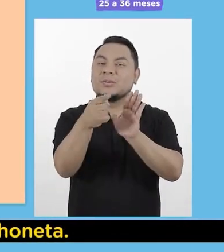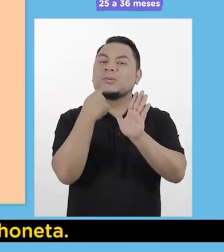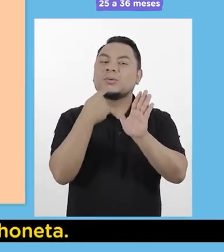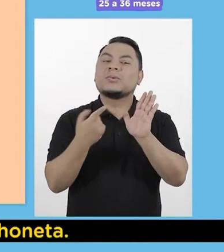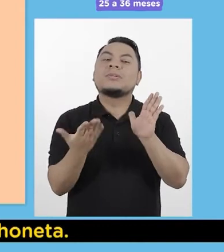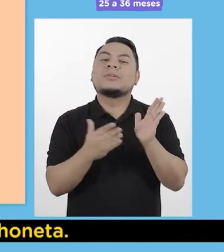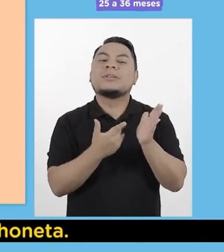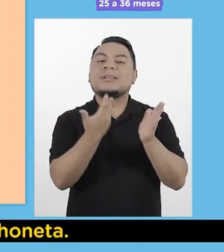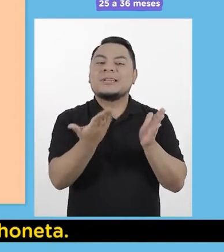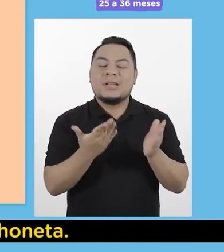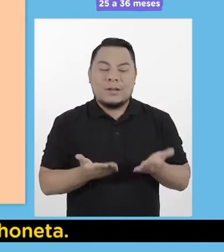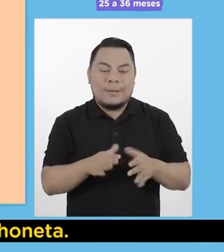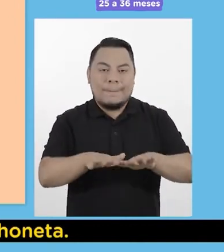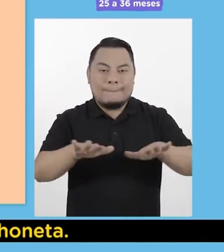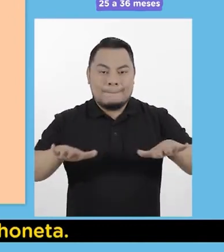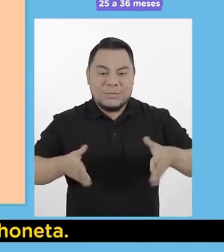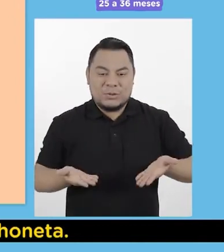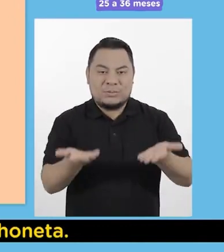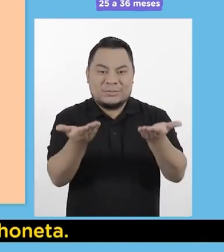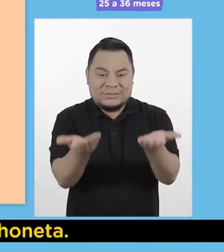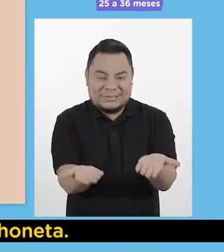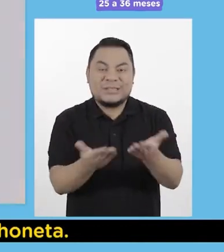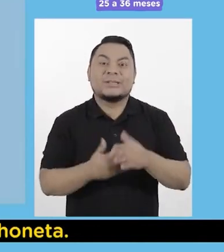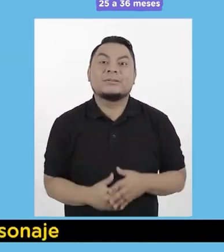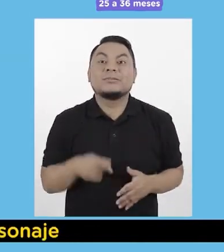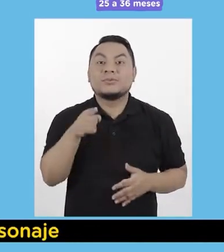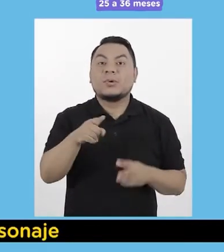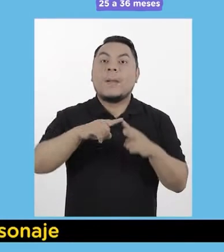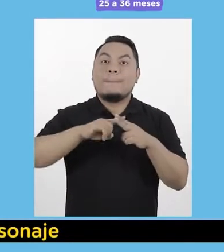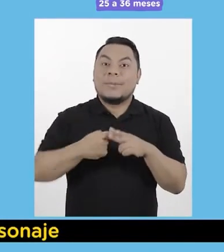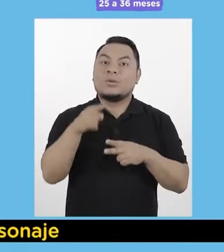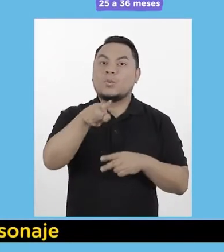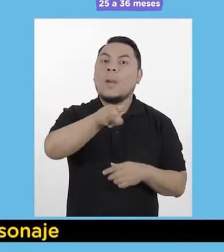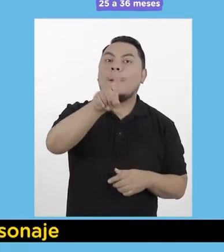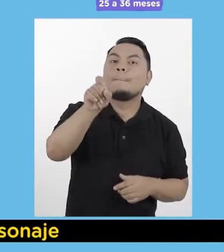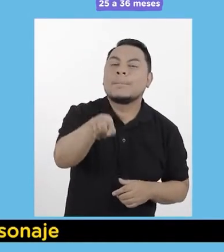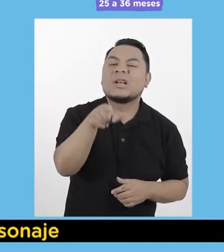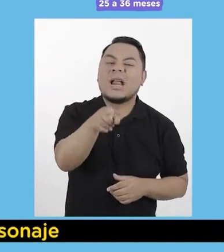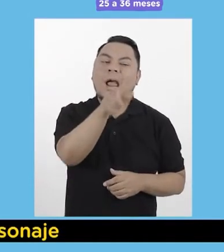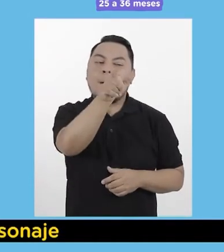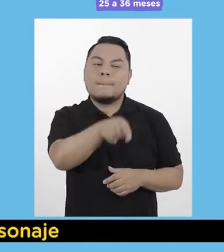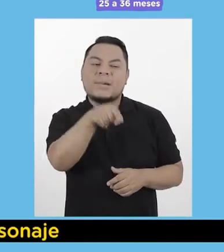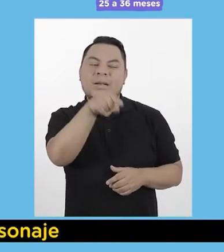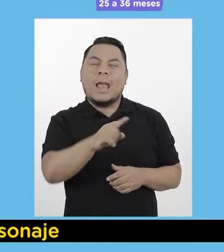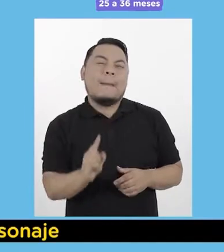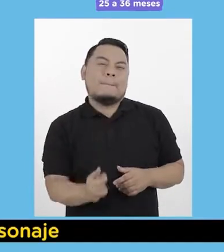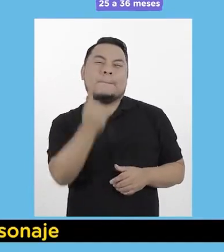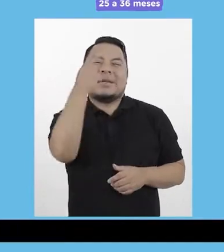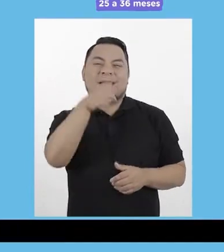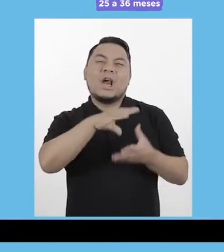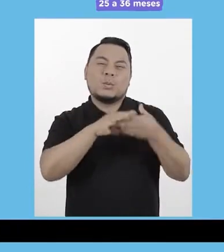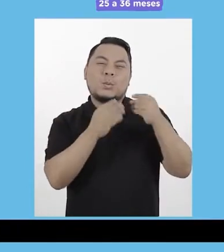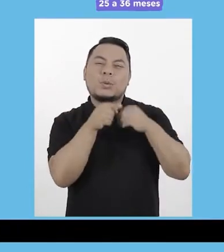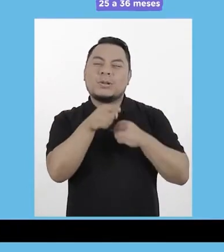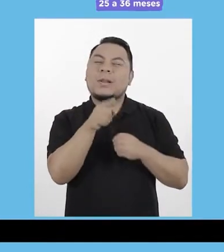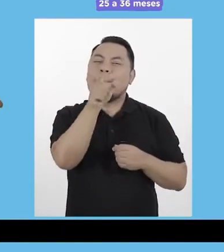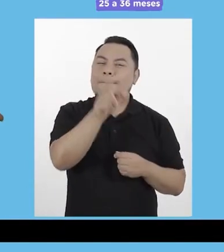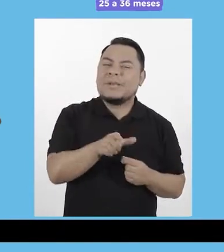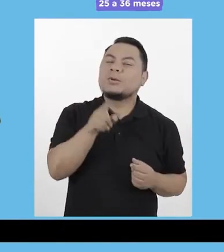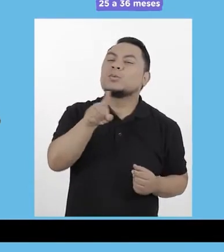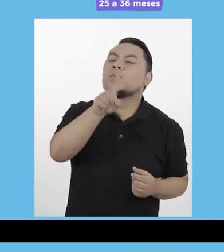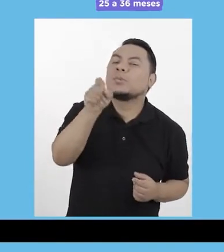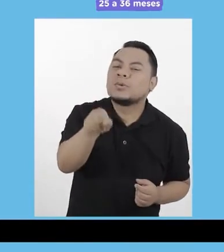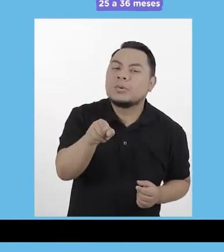dibujos y extiéndela sobre la colchoneta. Empieza preguntándole por el personaje principal de